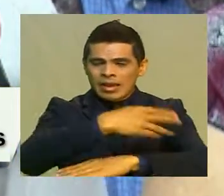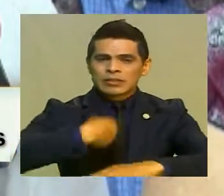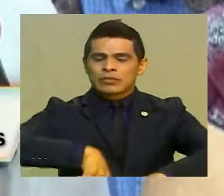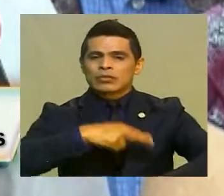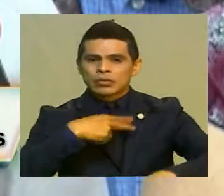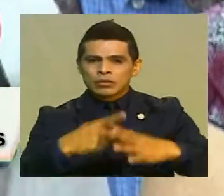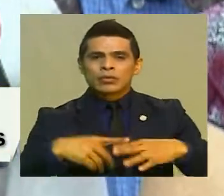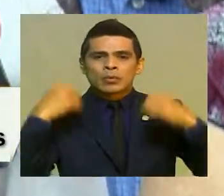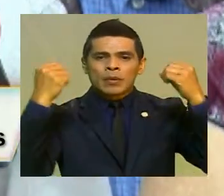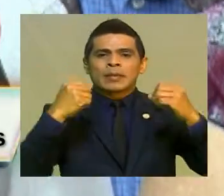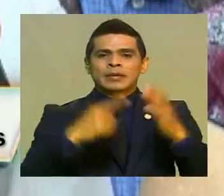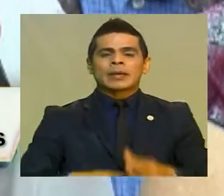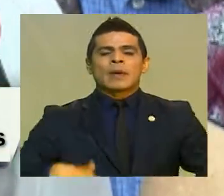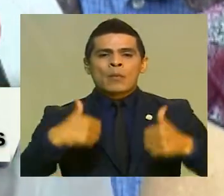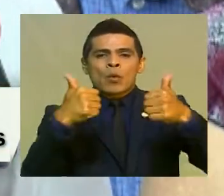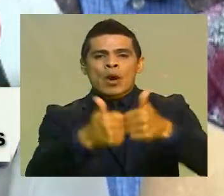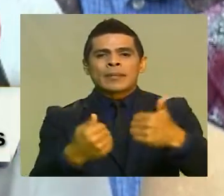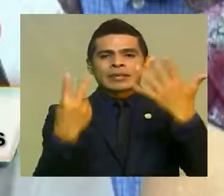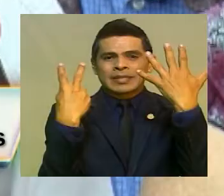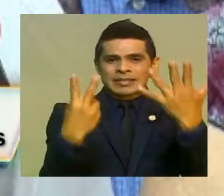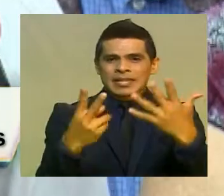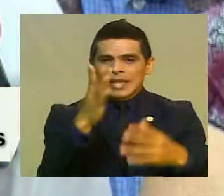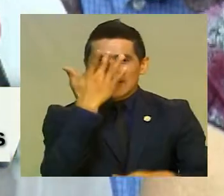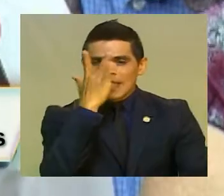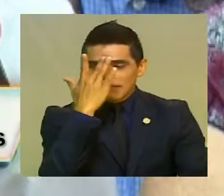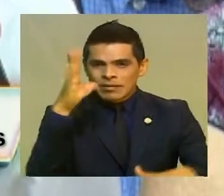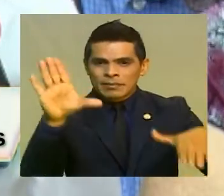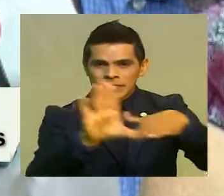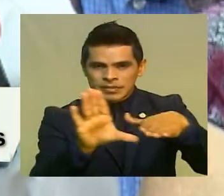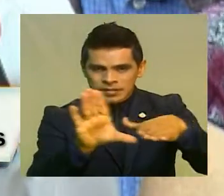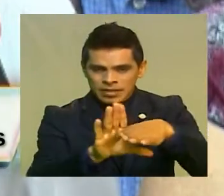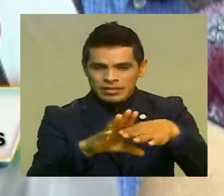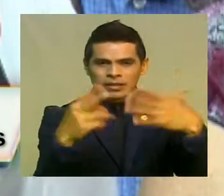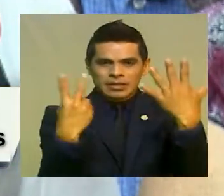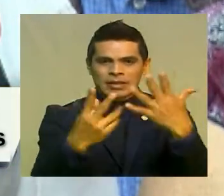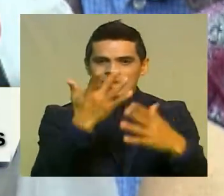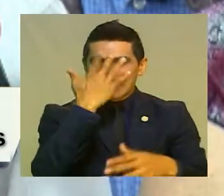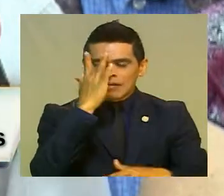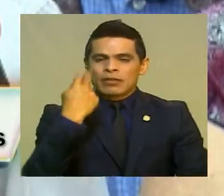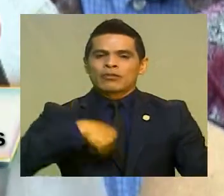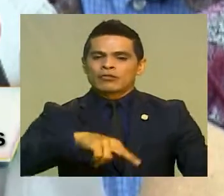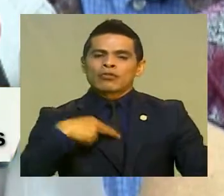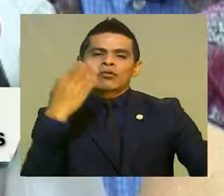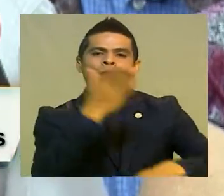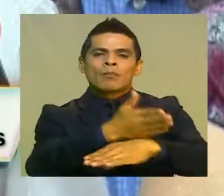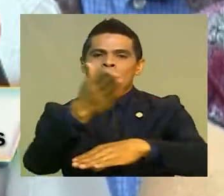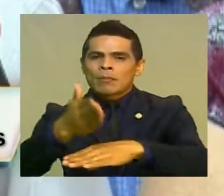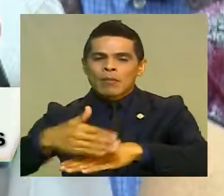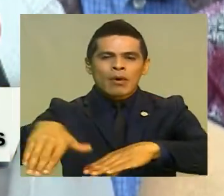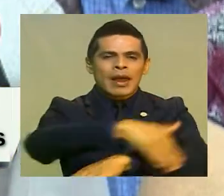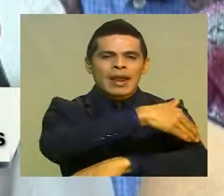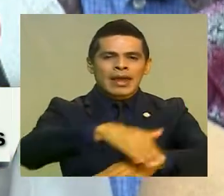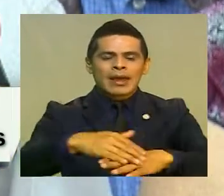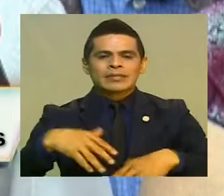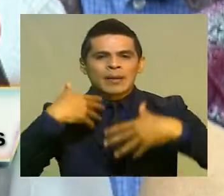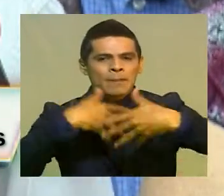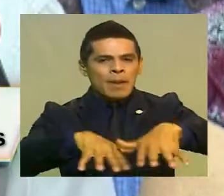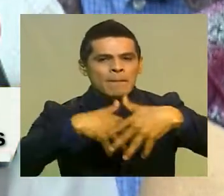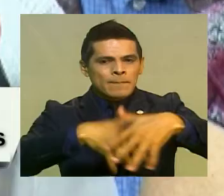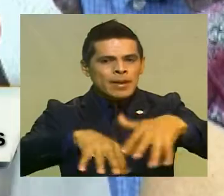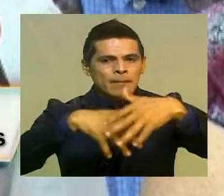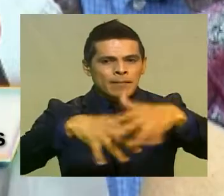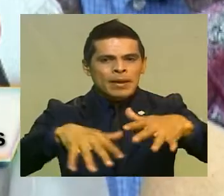este 7 de febrero este martes 7 de febrero vamos a ir a la calle marchando